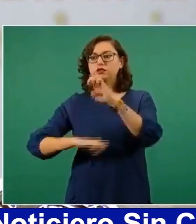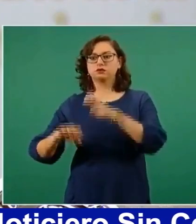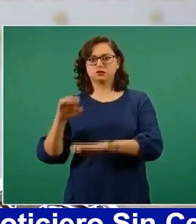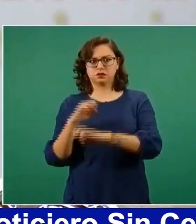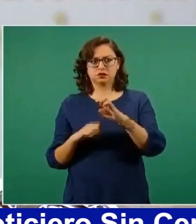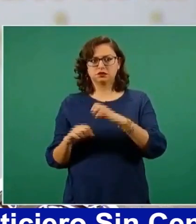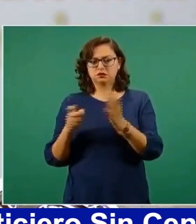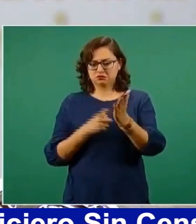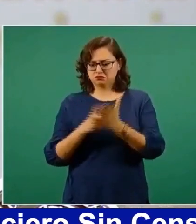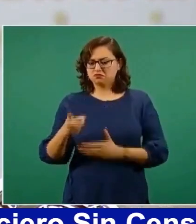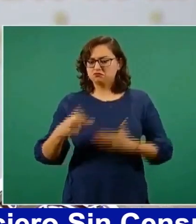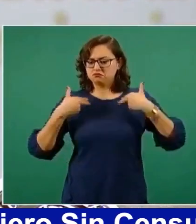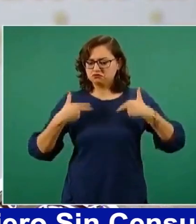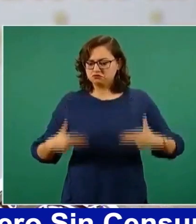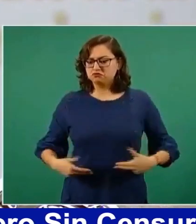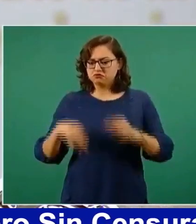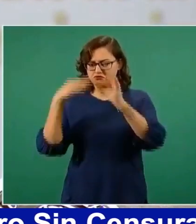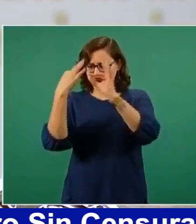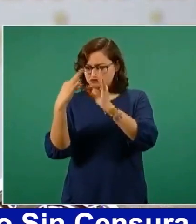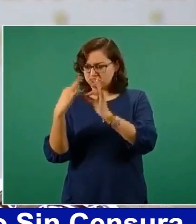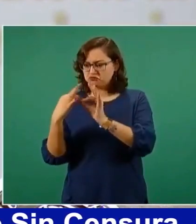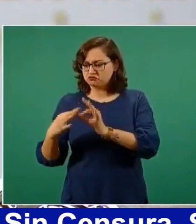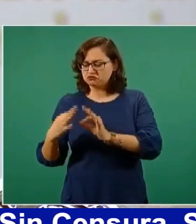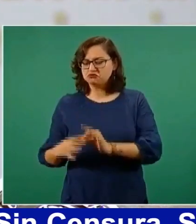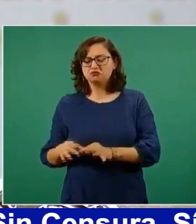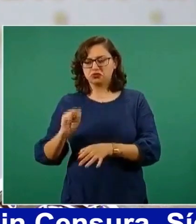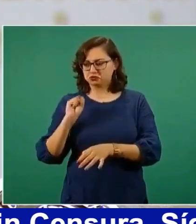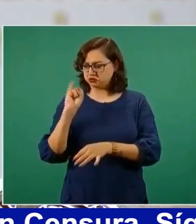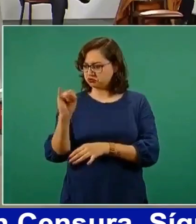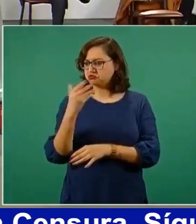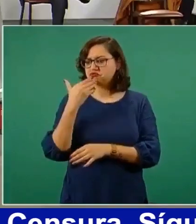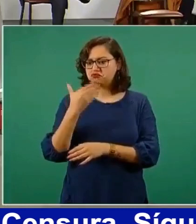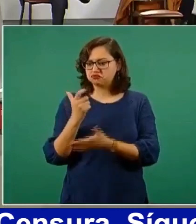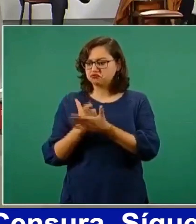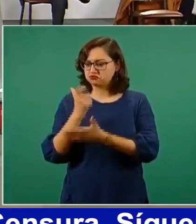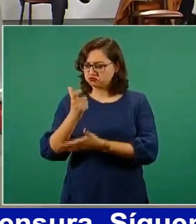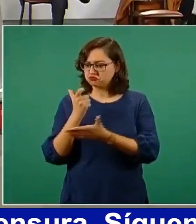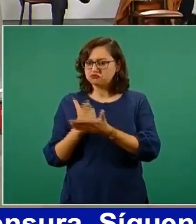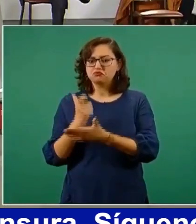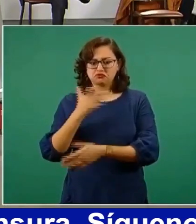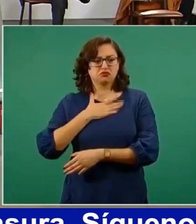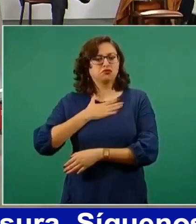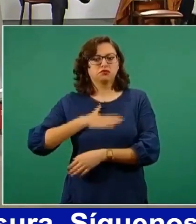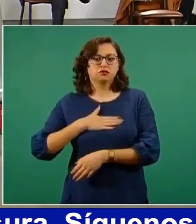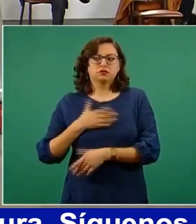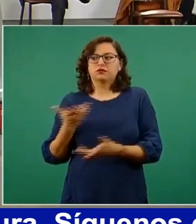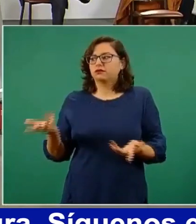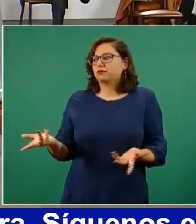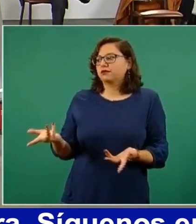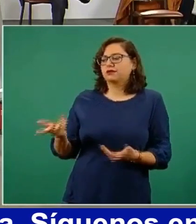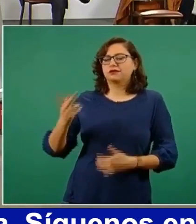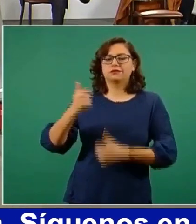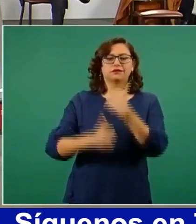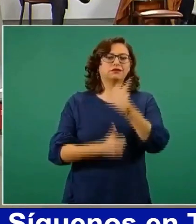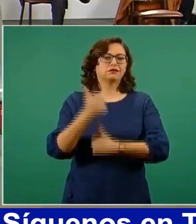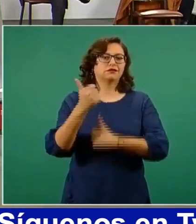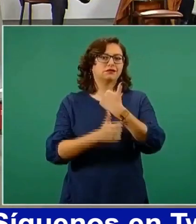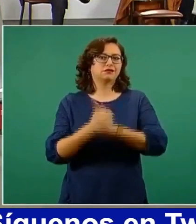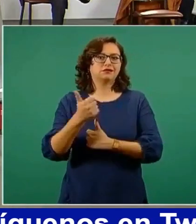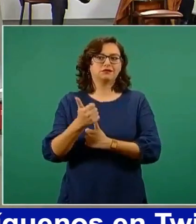por debajo de lo que realmente ganan. Y también, hay que decirlo, una competencia desleal para